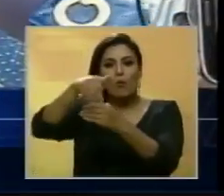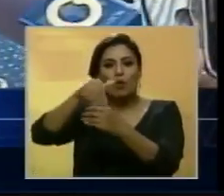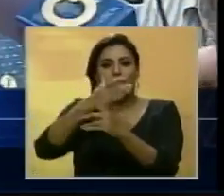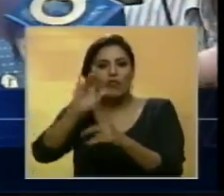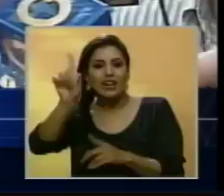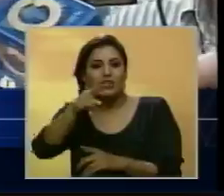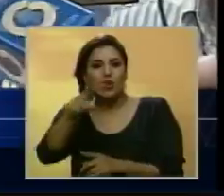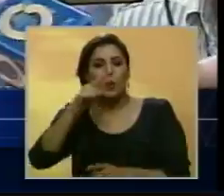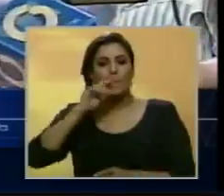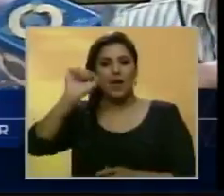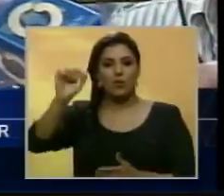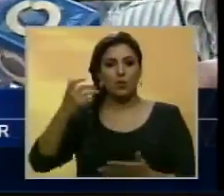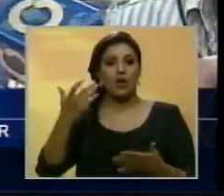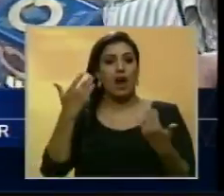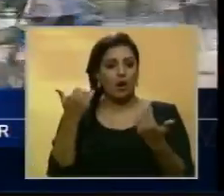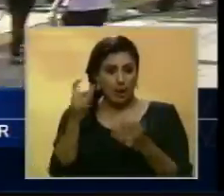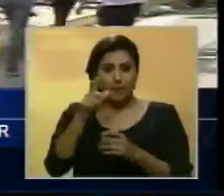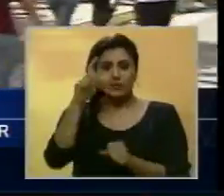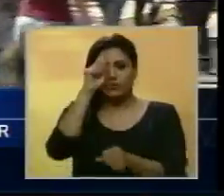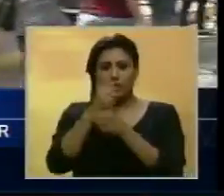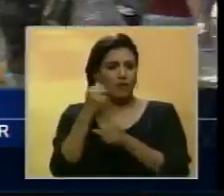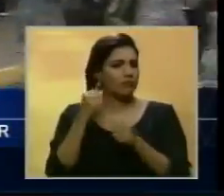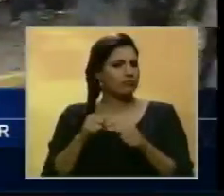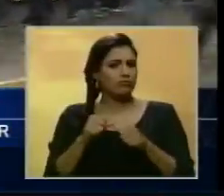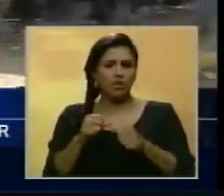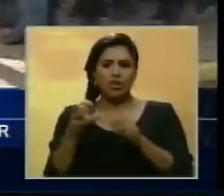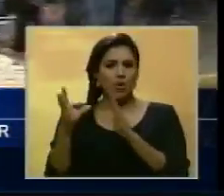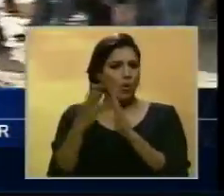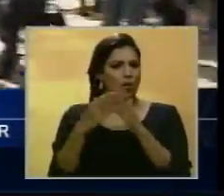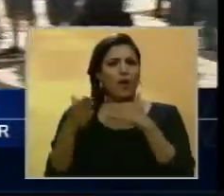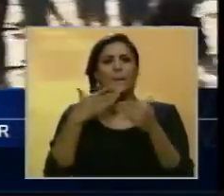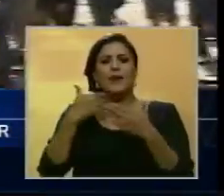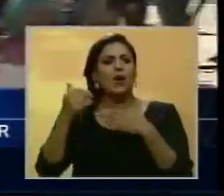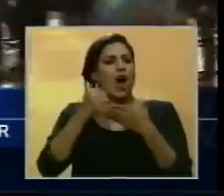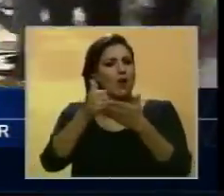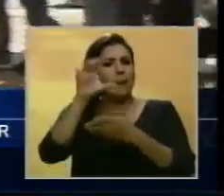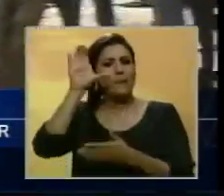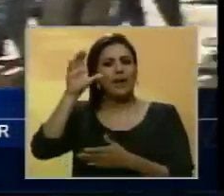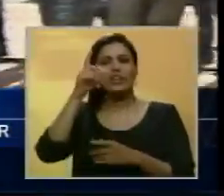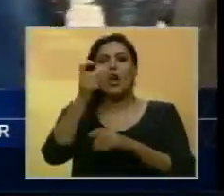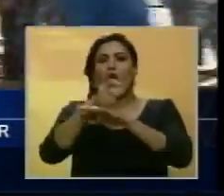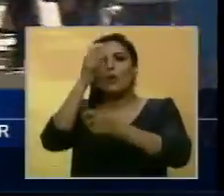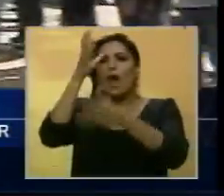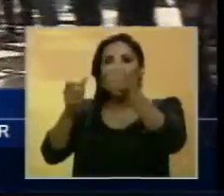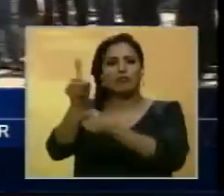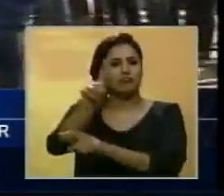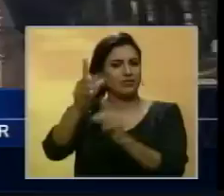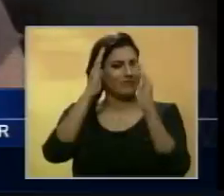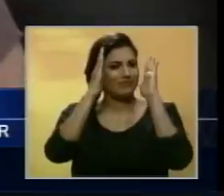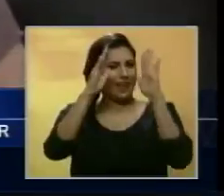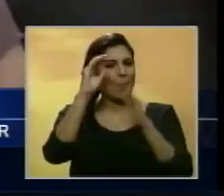revocatorio. Exhortaron a sus compañeros a seguir trabajando como ellos, por el país y no para un gobierno. Además, los invitaron a no